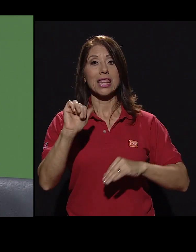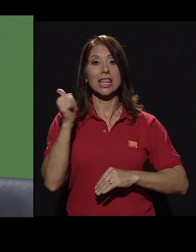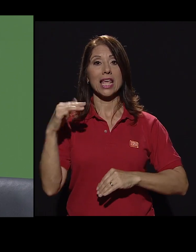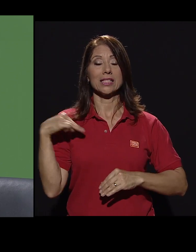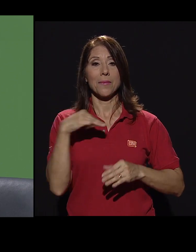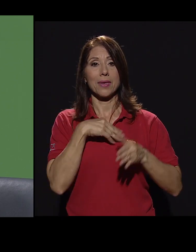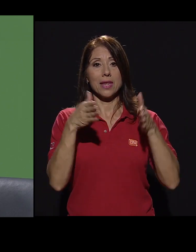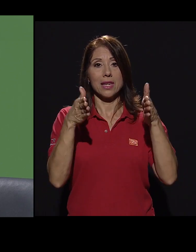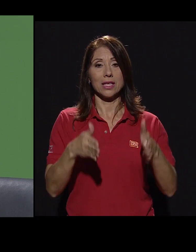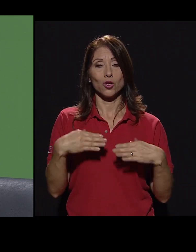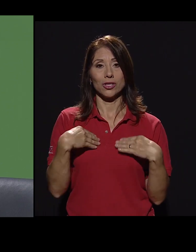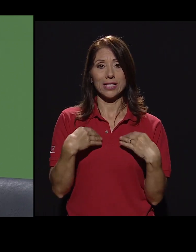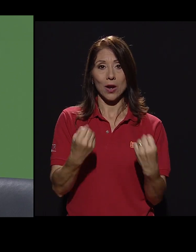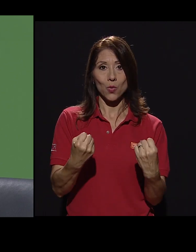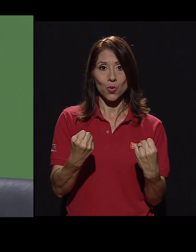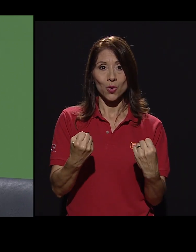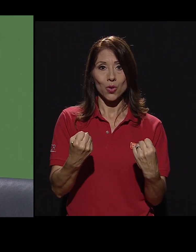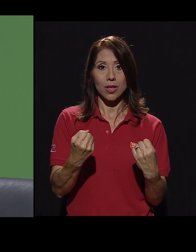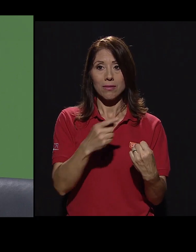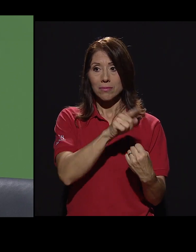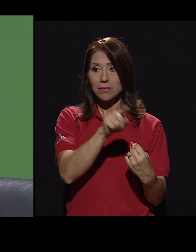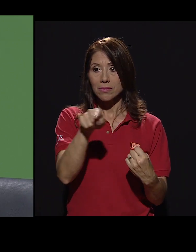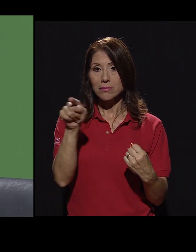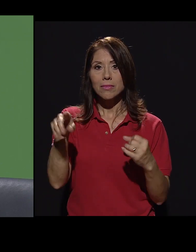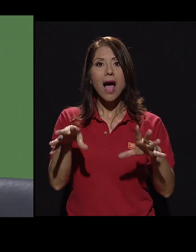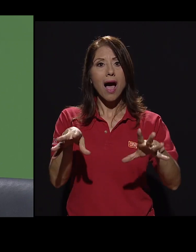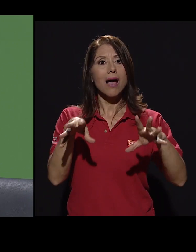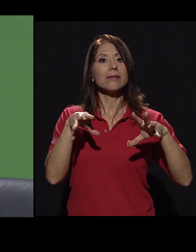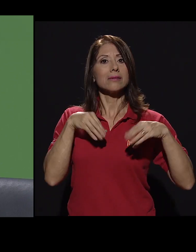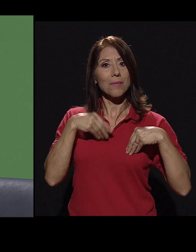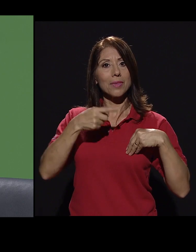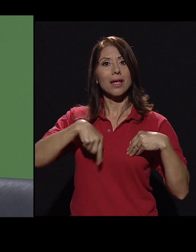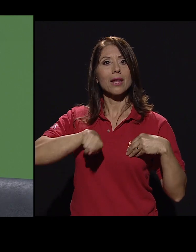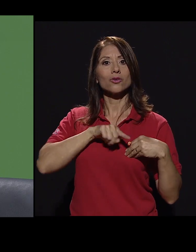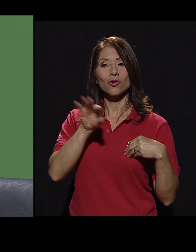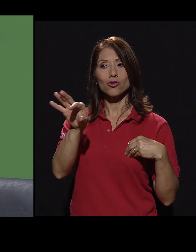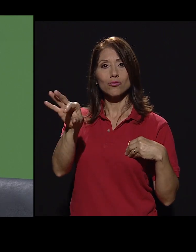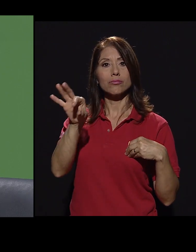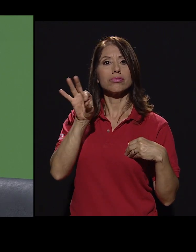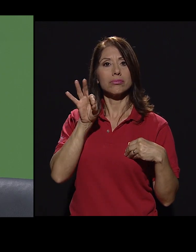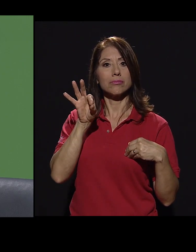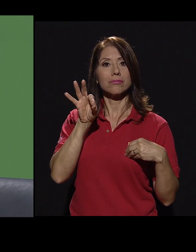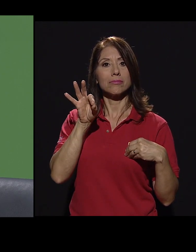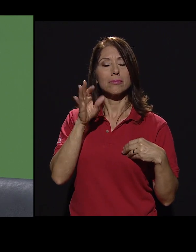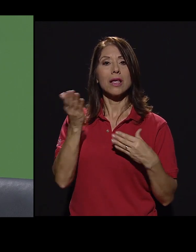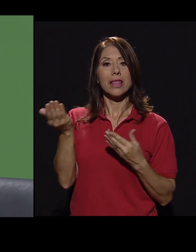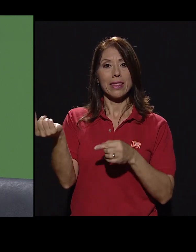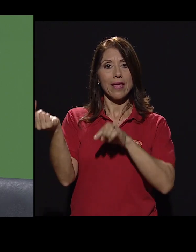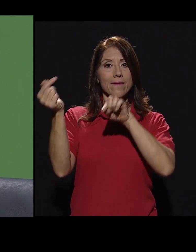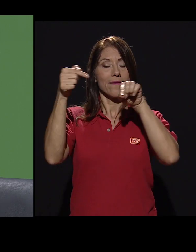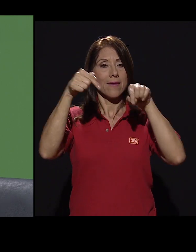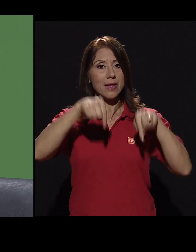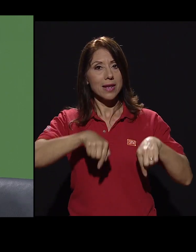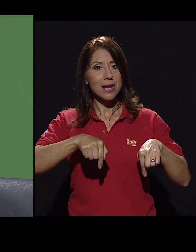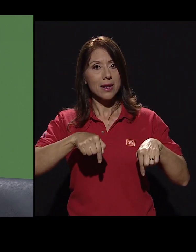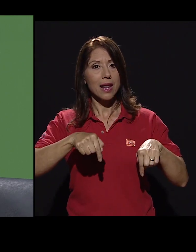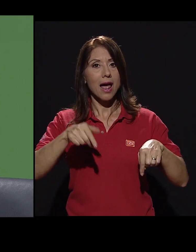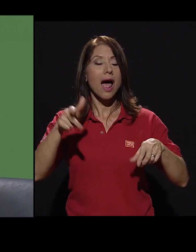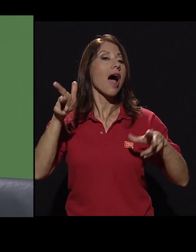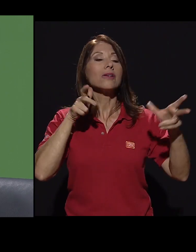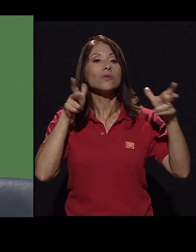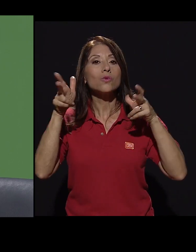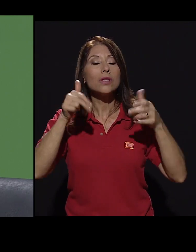ministros De salud Nos aceptan La invitación A una sociedad civil De venir A